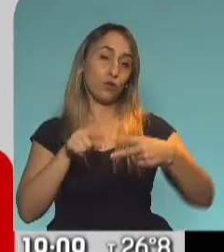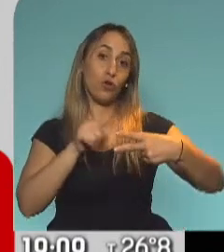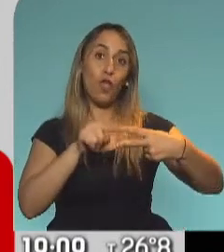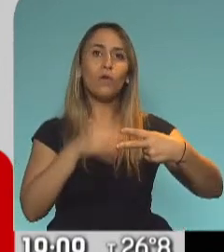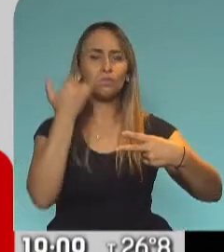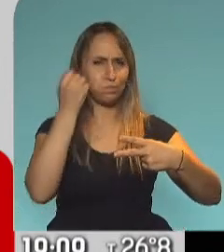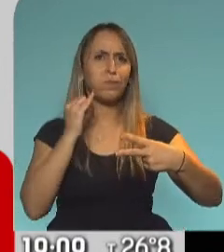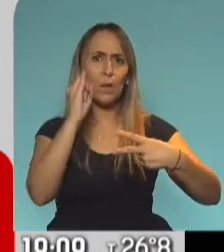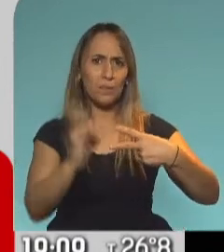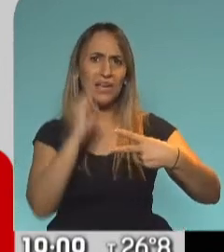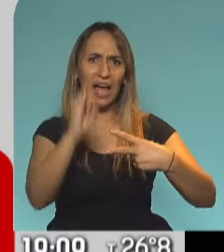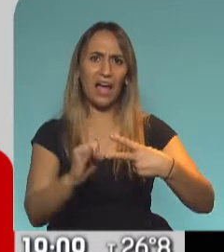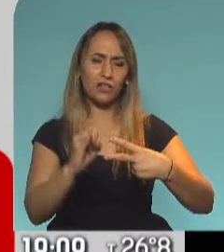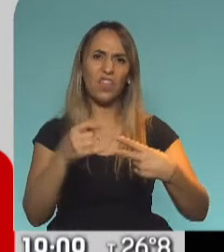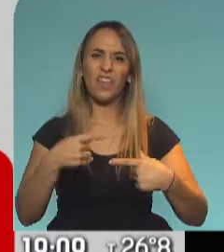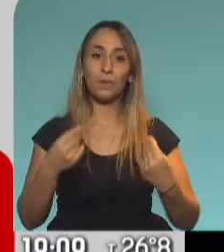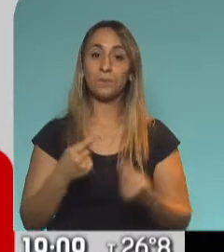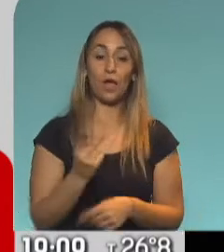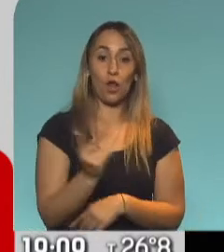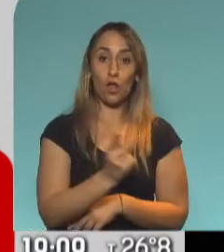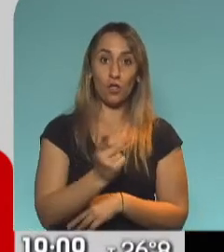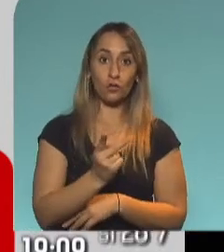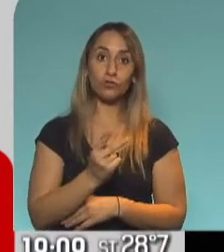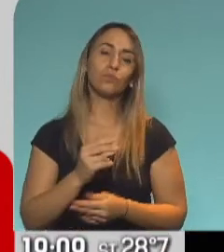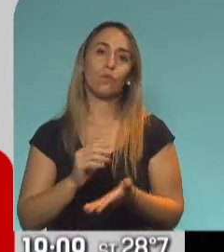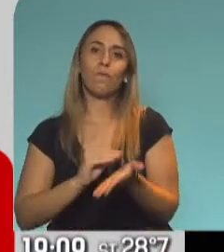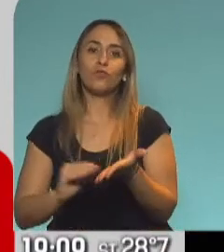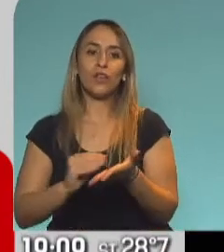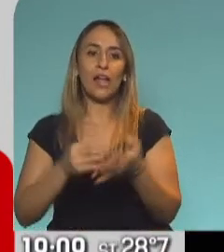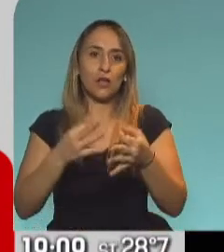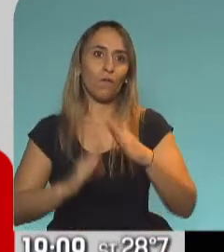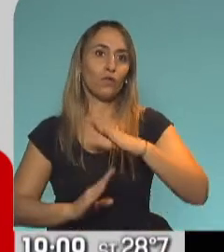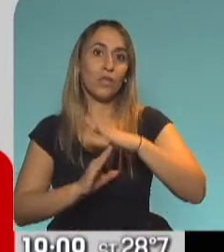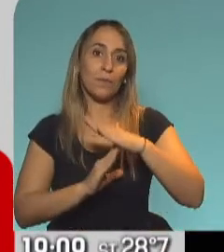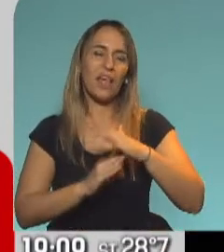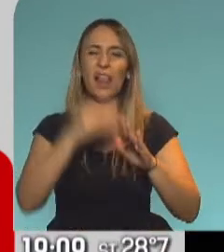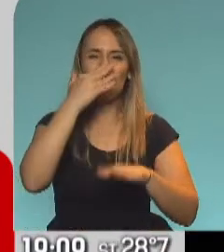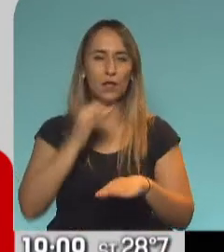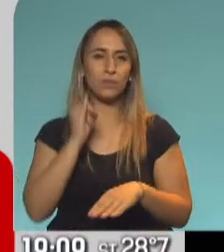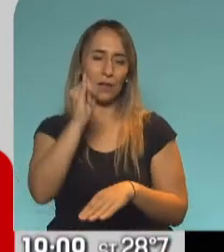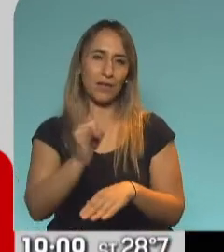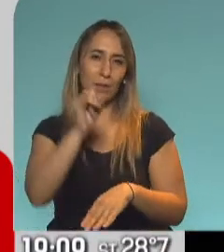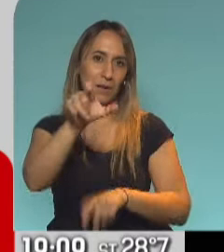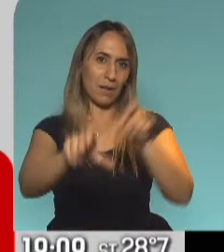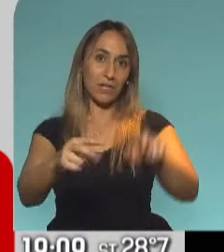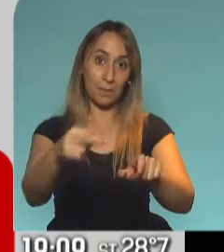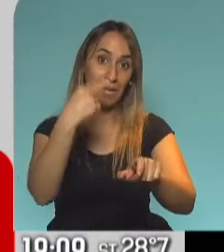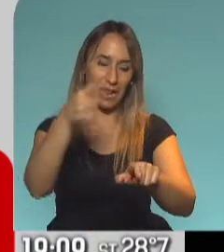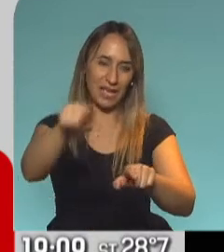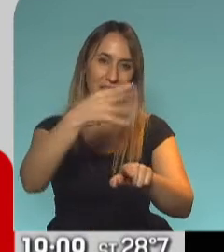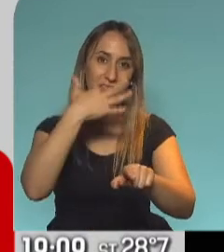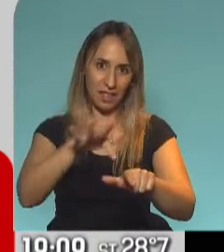es que cumpliendo esta categoría de personal estratégico, que ahora vamos a abordar para tratar de que la gente del otro lado lo entienda, habían